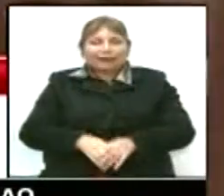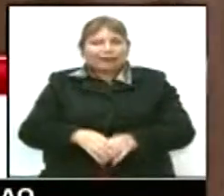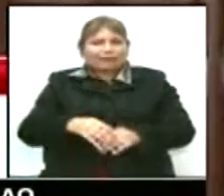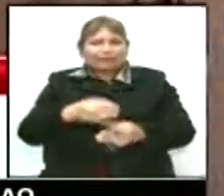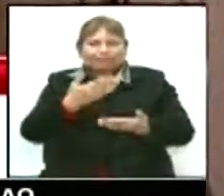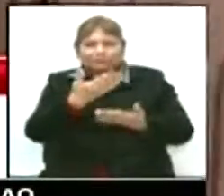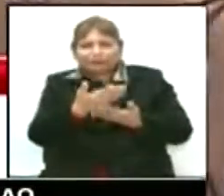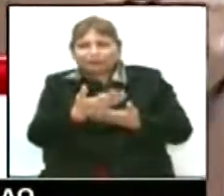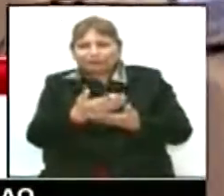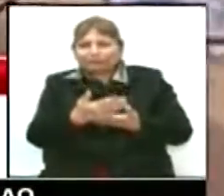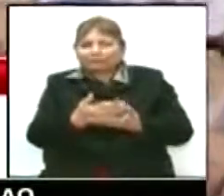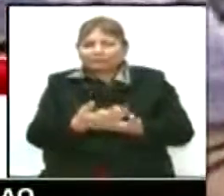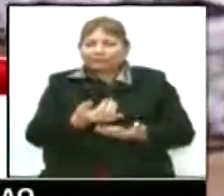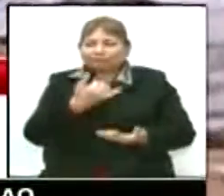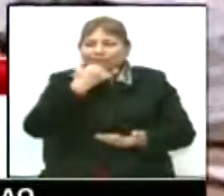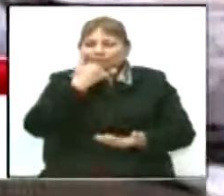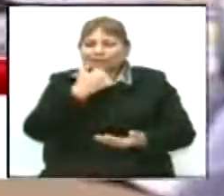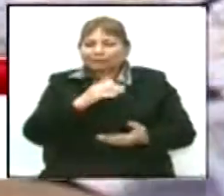poco